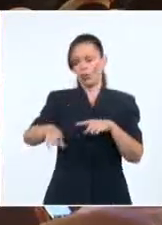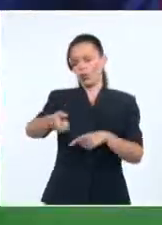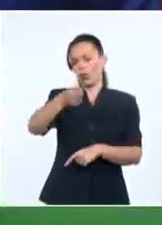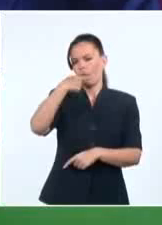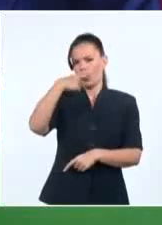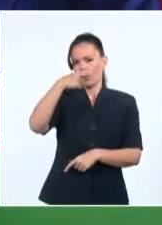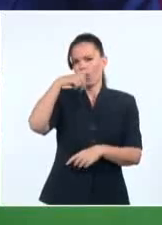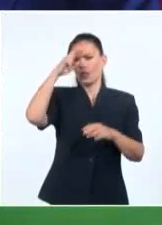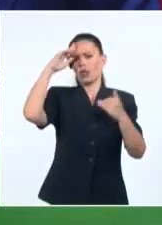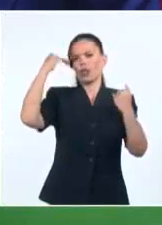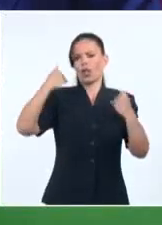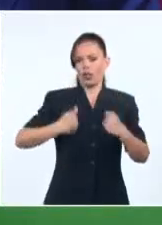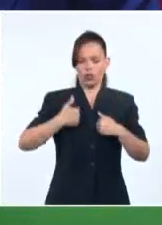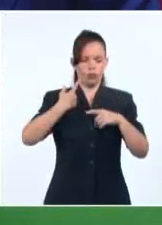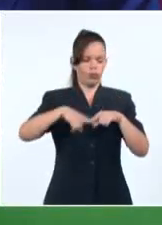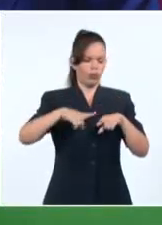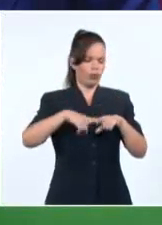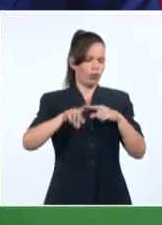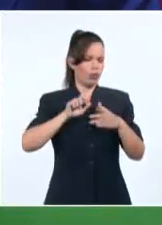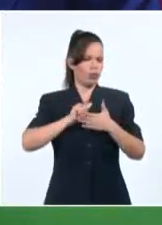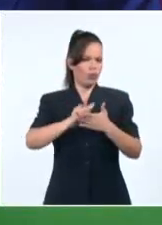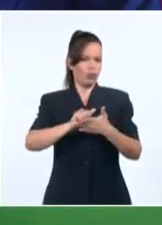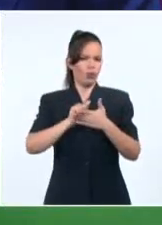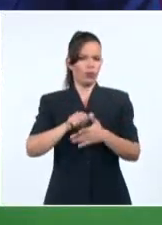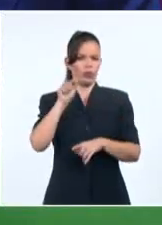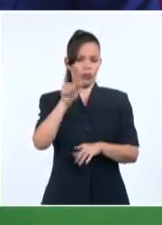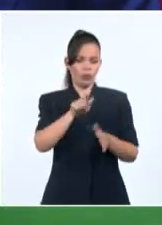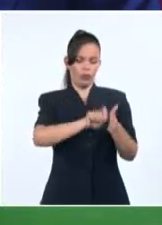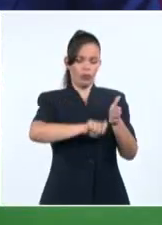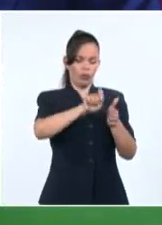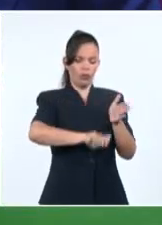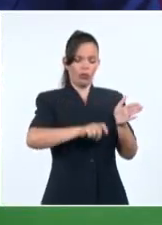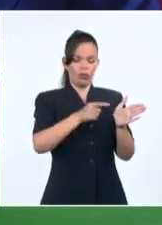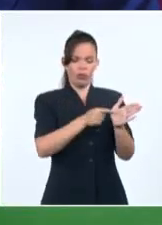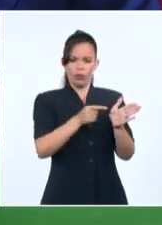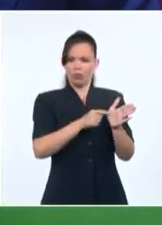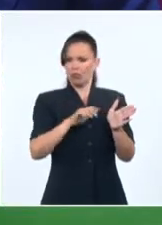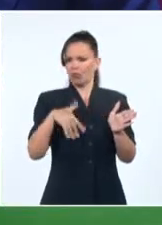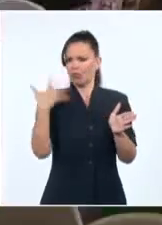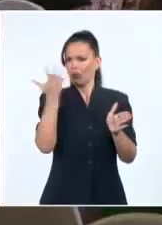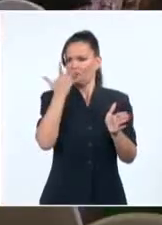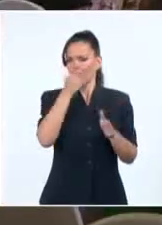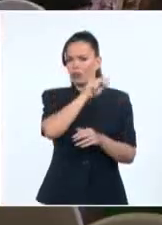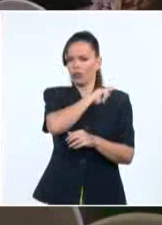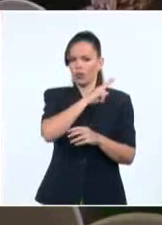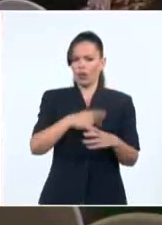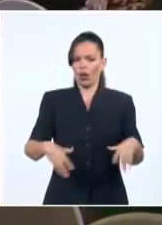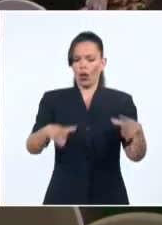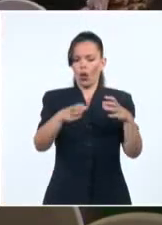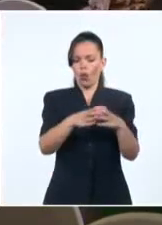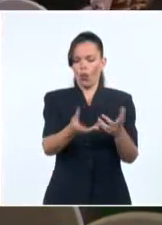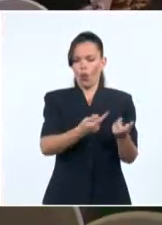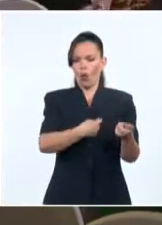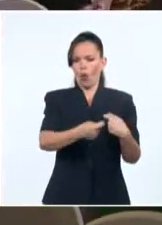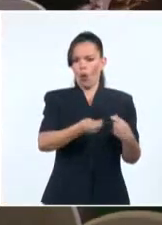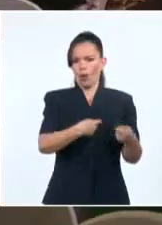La agenda incluye un encuentro de trabajo entre los presidentes de las cámaras de comercio de Cuba y